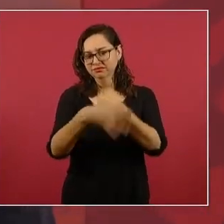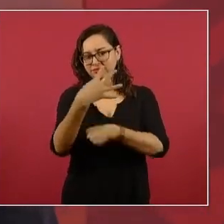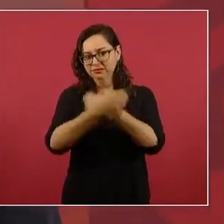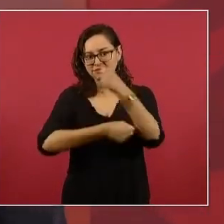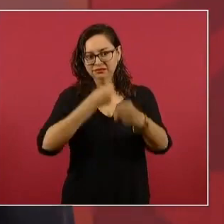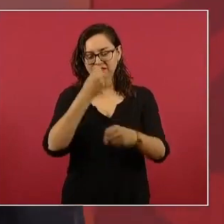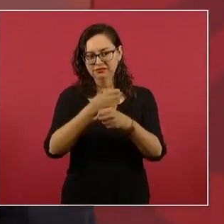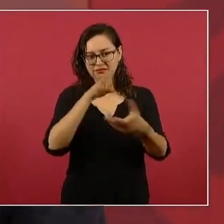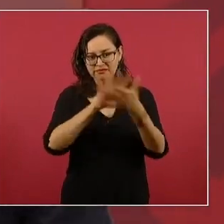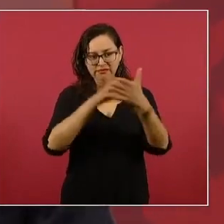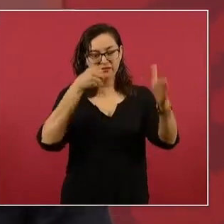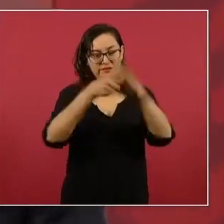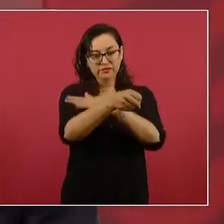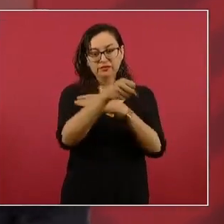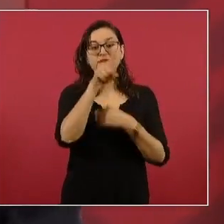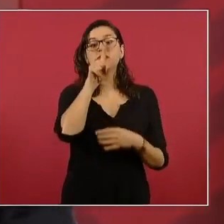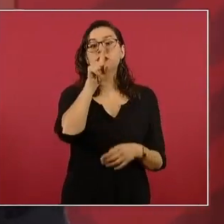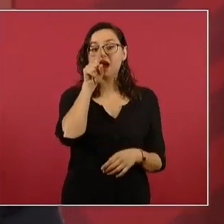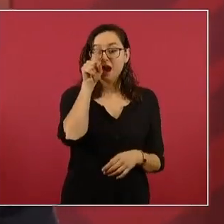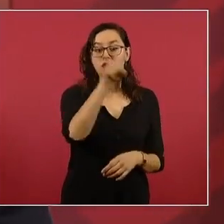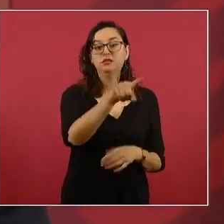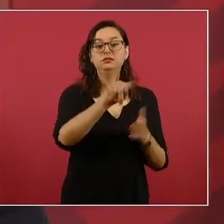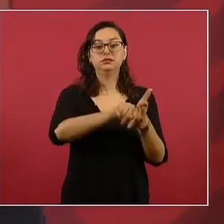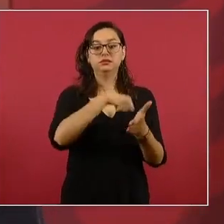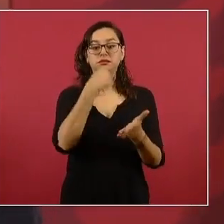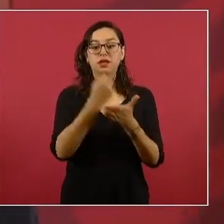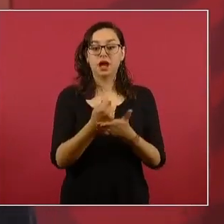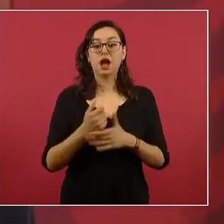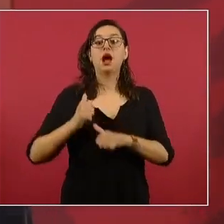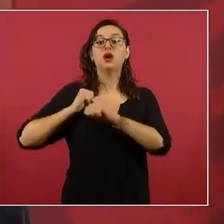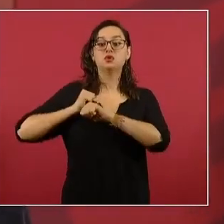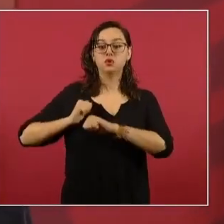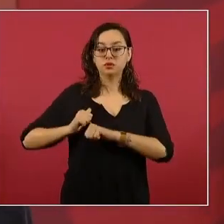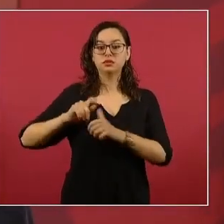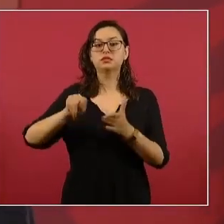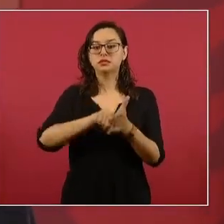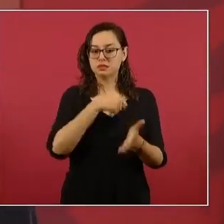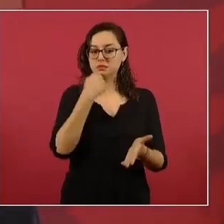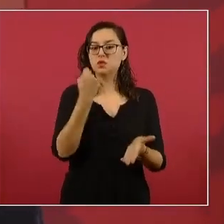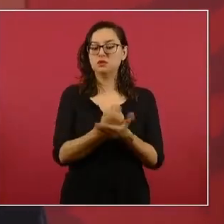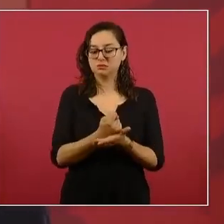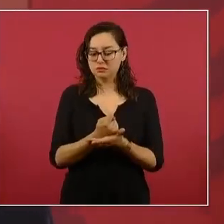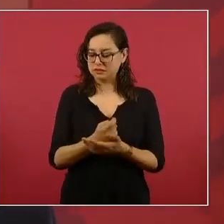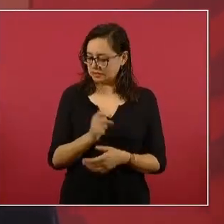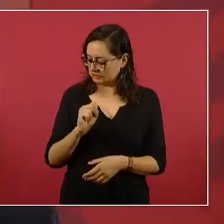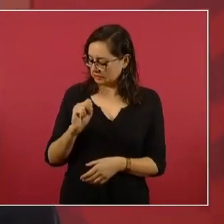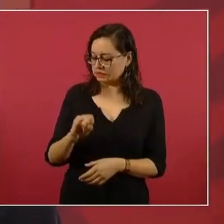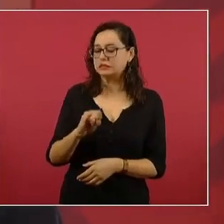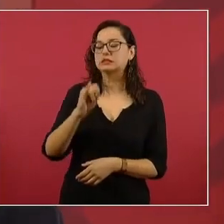en Tamaulipas. Incluso ya las autoridades de Tamaulipas ya aceptaron